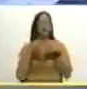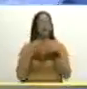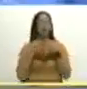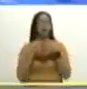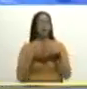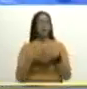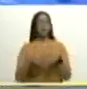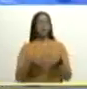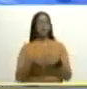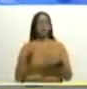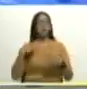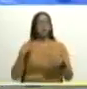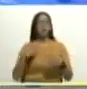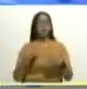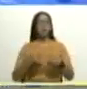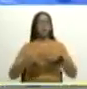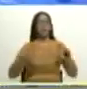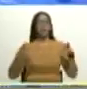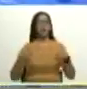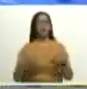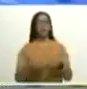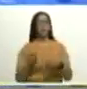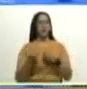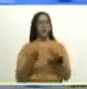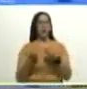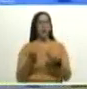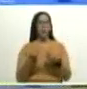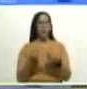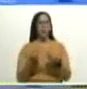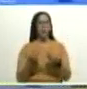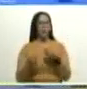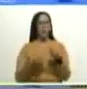país región también, inmenso, rico, ¿cómo se sostiene?